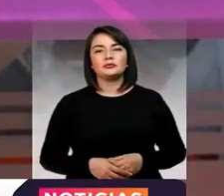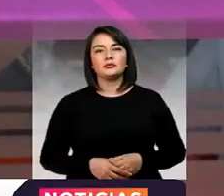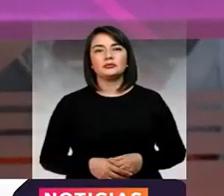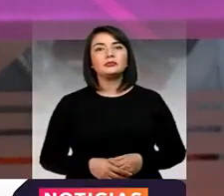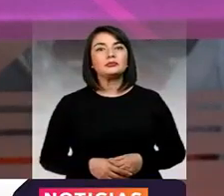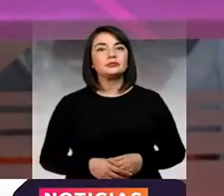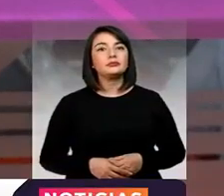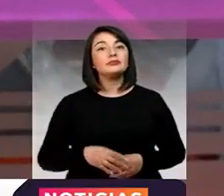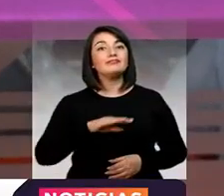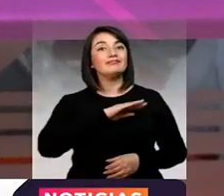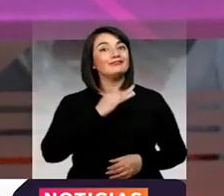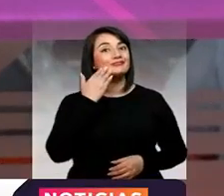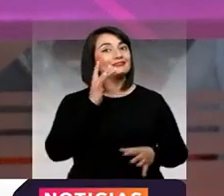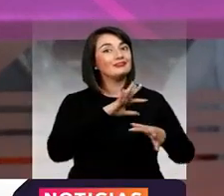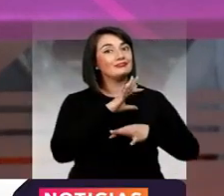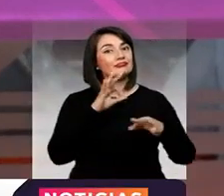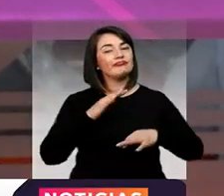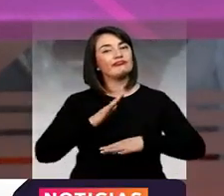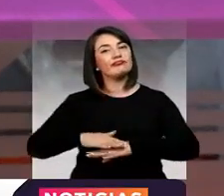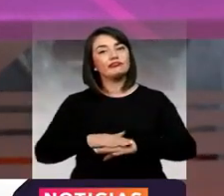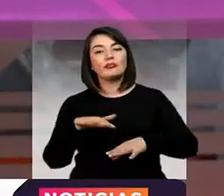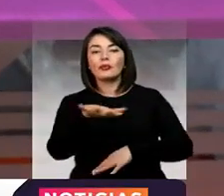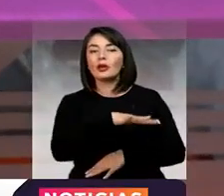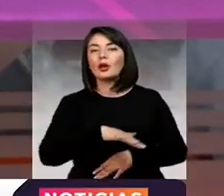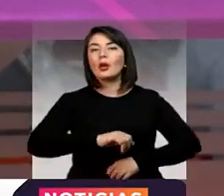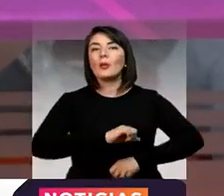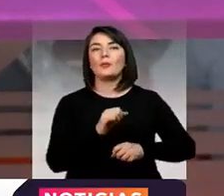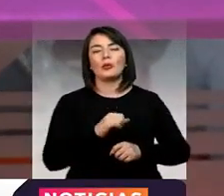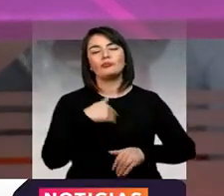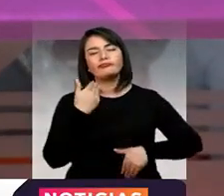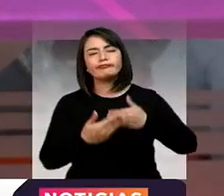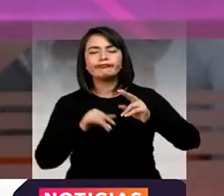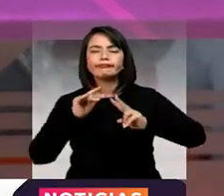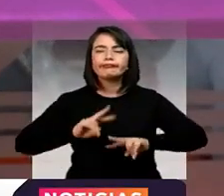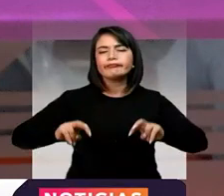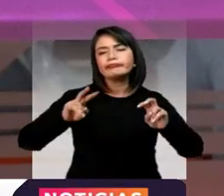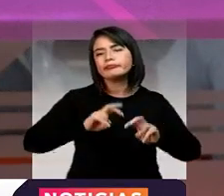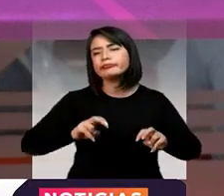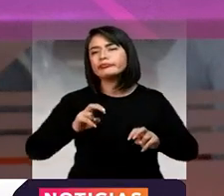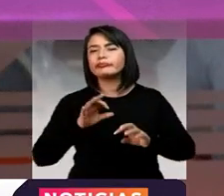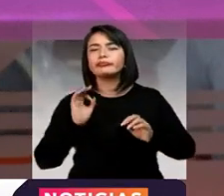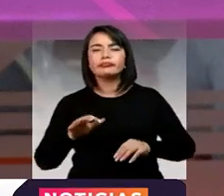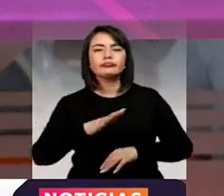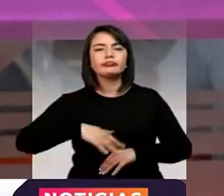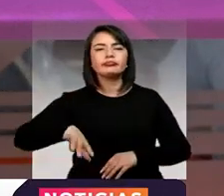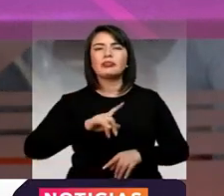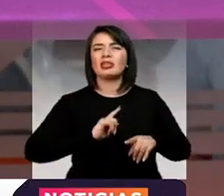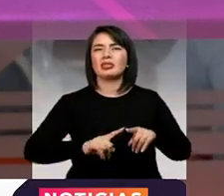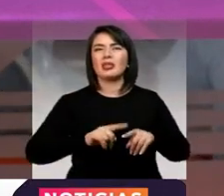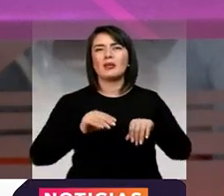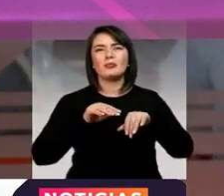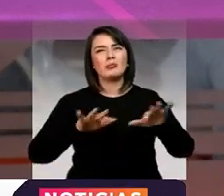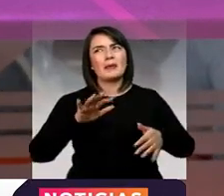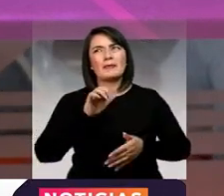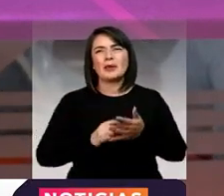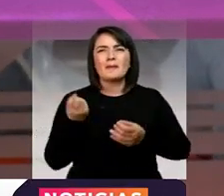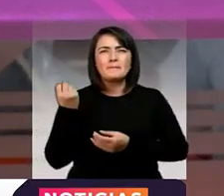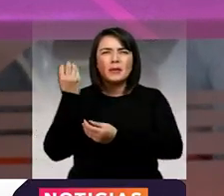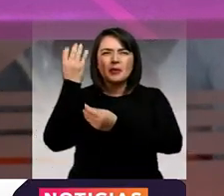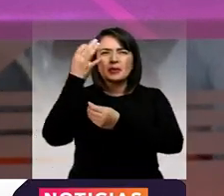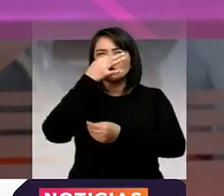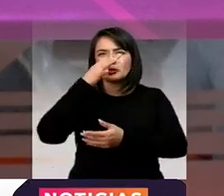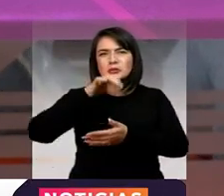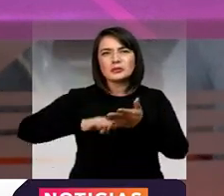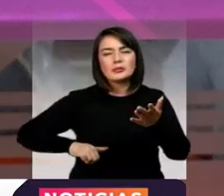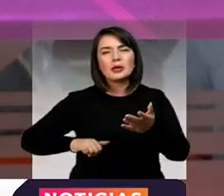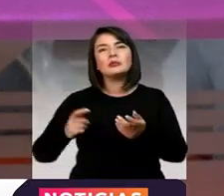alcaldesa Claudia López anunció que Bogotá adelantará estudios para tener un transporte público que no contamine y destacó al Grupo de